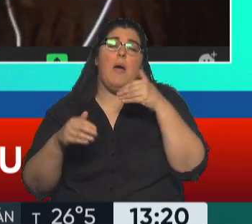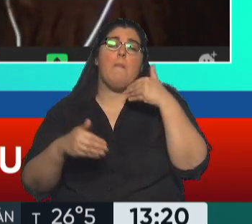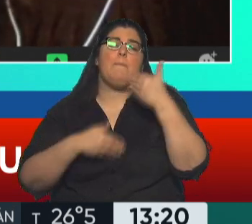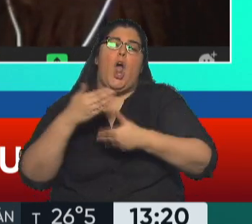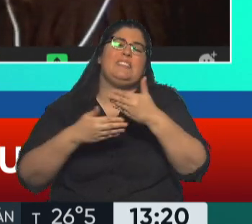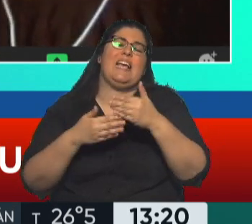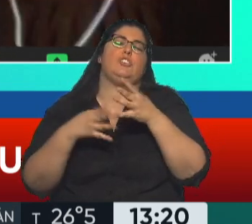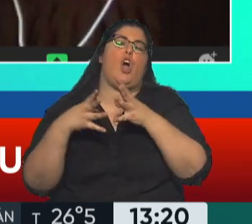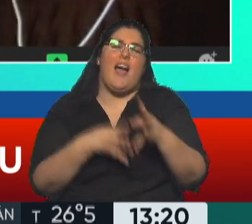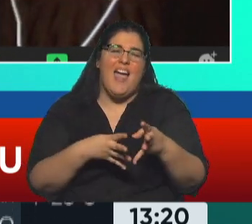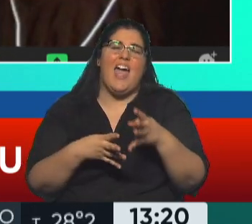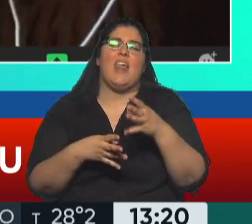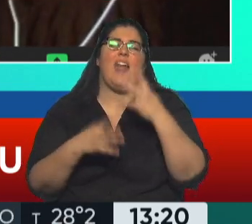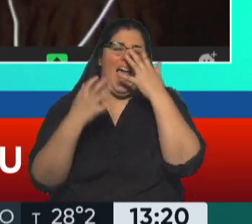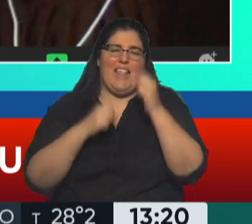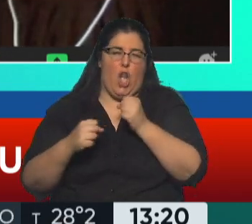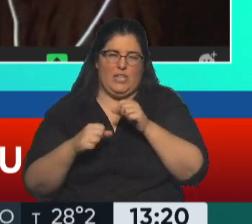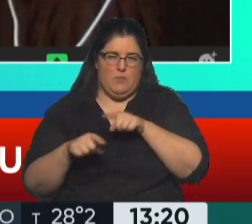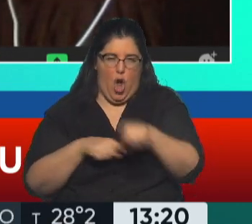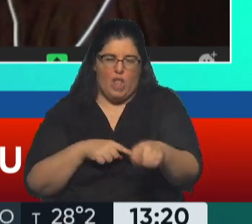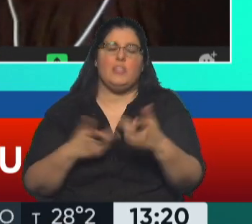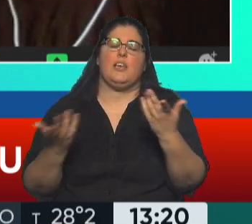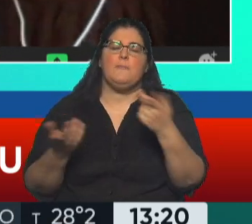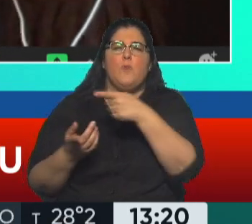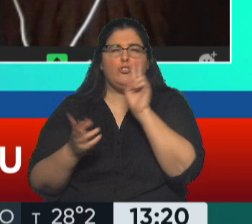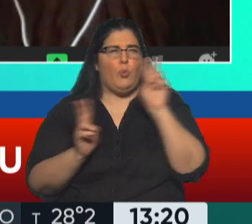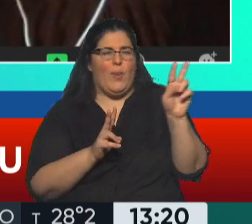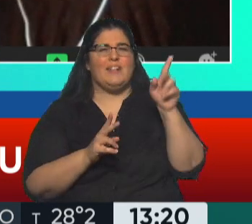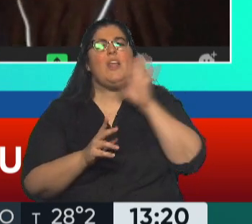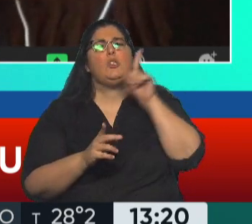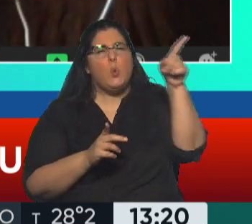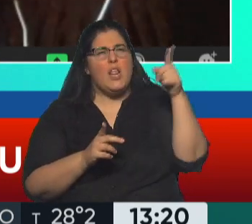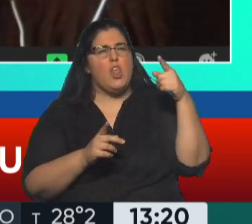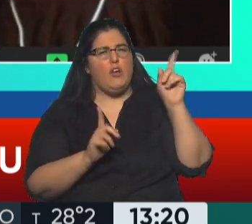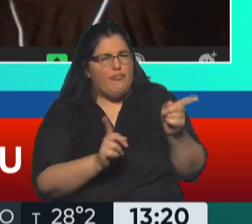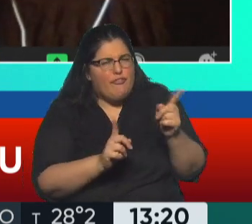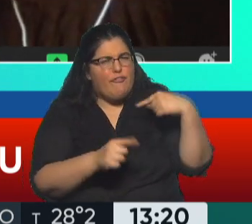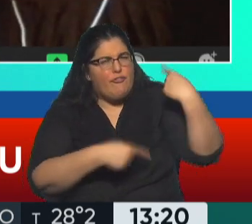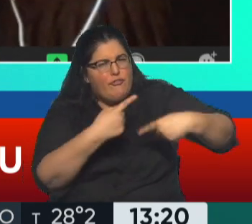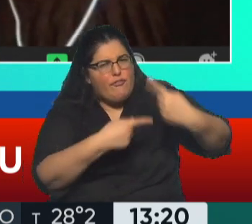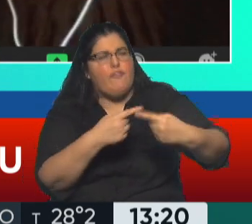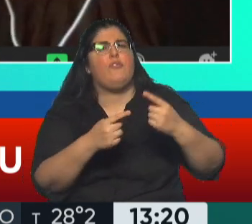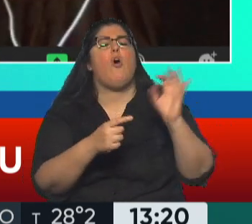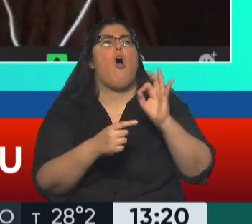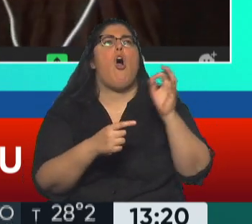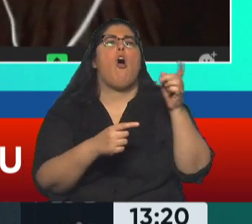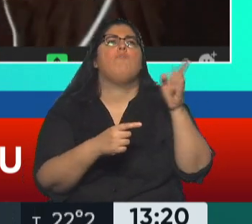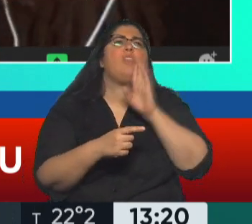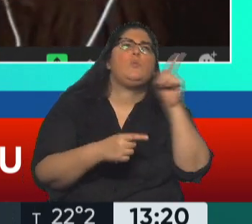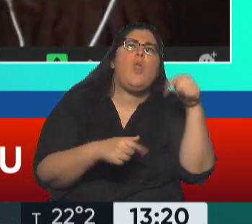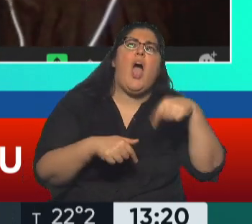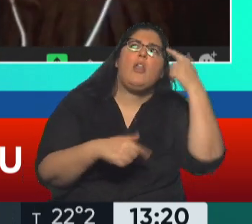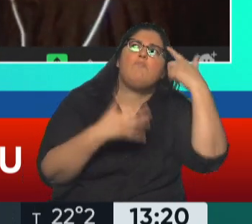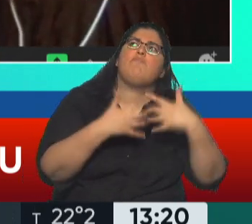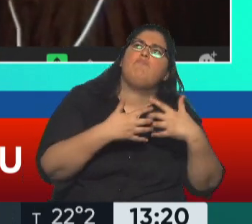guerra al terrorismo, ¿ves en Estados Unidos una continuidad de ese proceso o que se plantea políticamente hoy